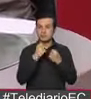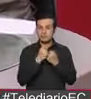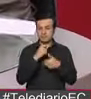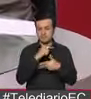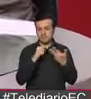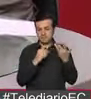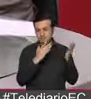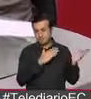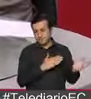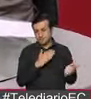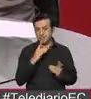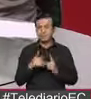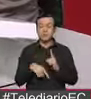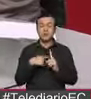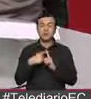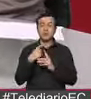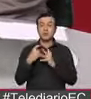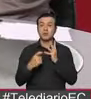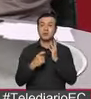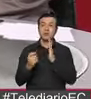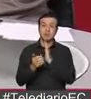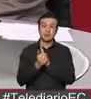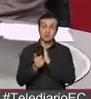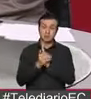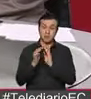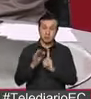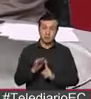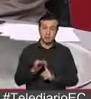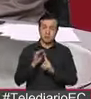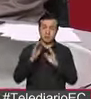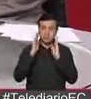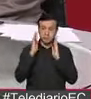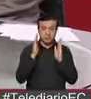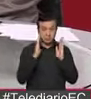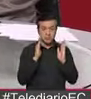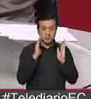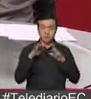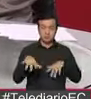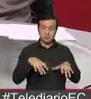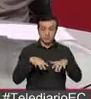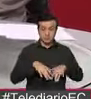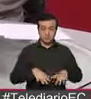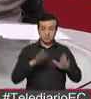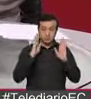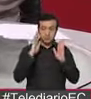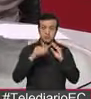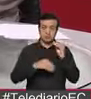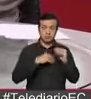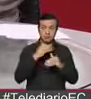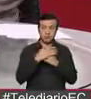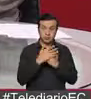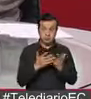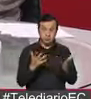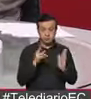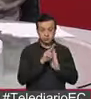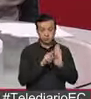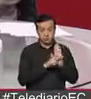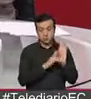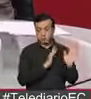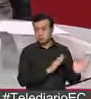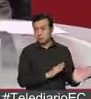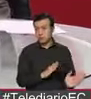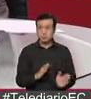pero también se necesita capacidades especiales en cuanto al actuar en cuanto a procedimientos en cuanto a normativa